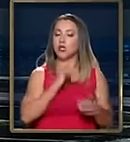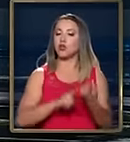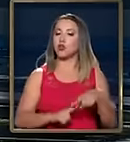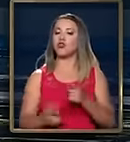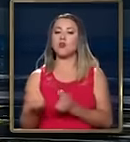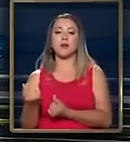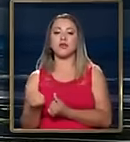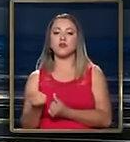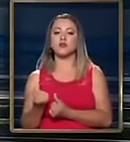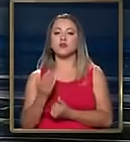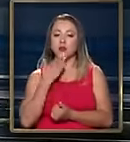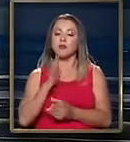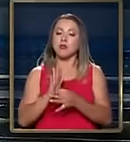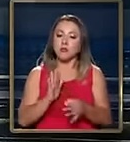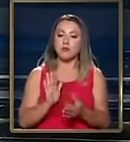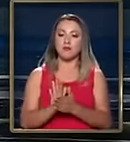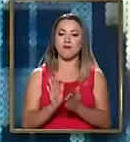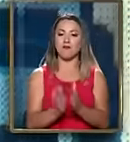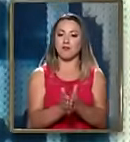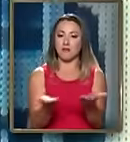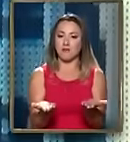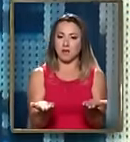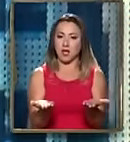Eso también está en la Biblia.